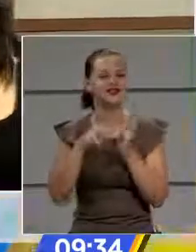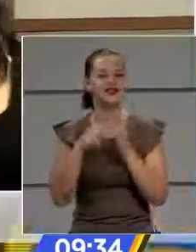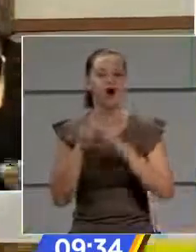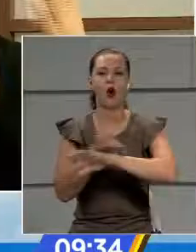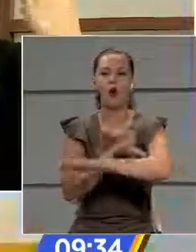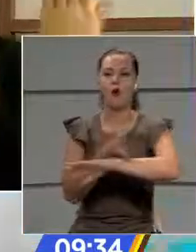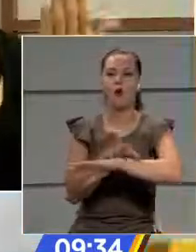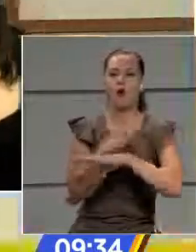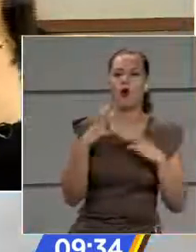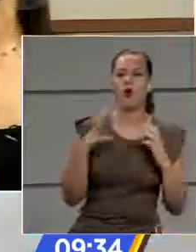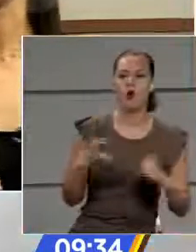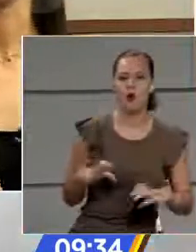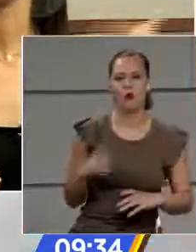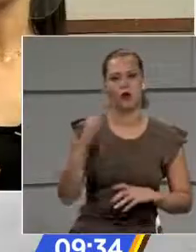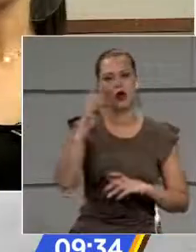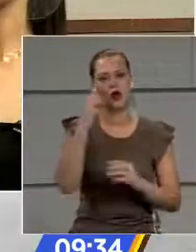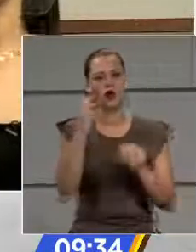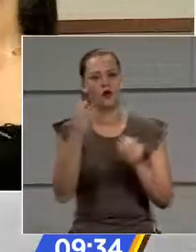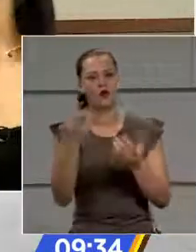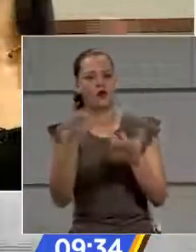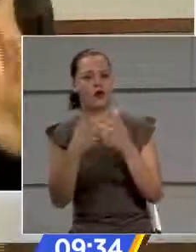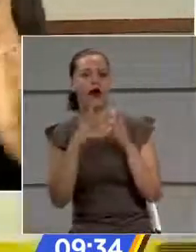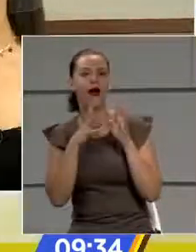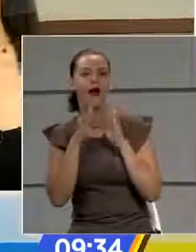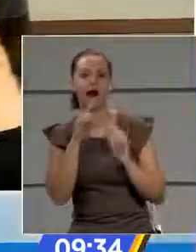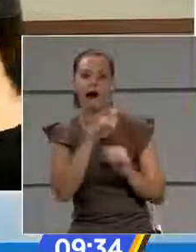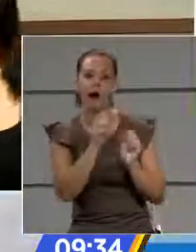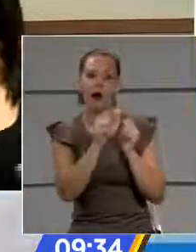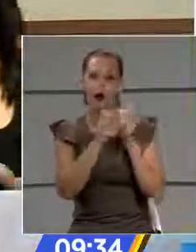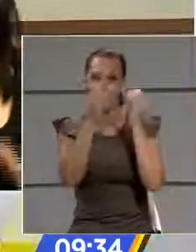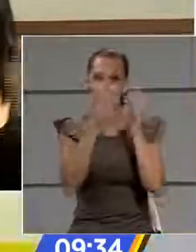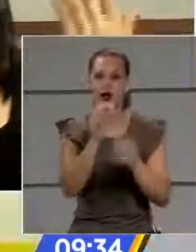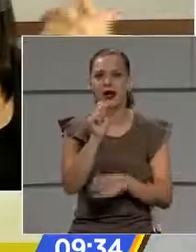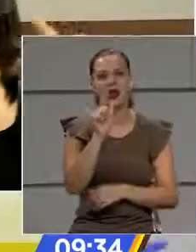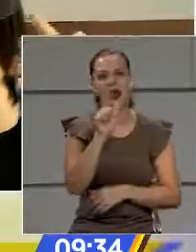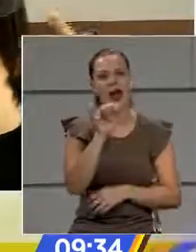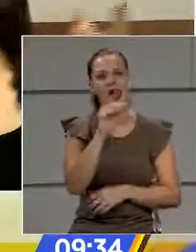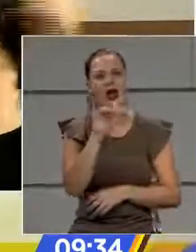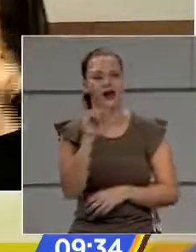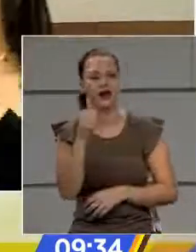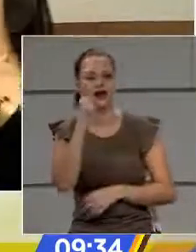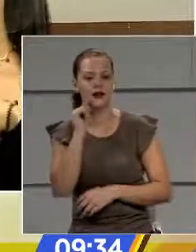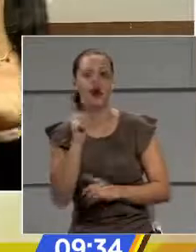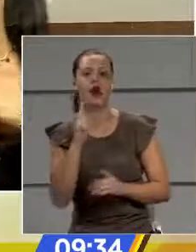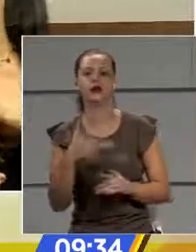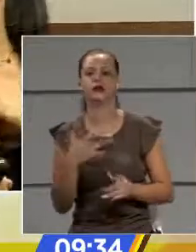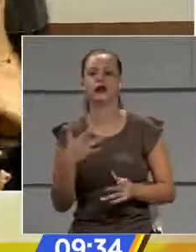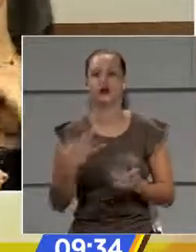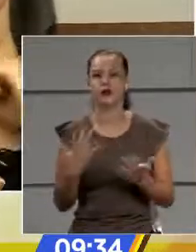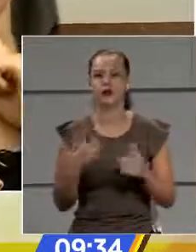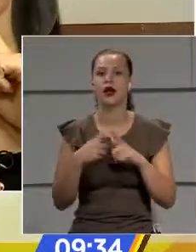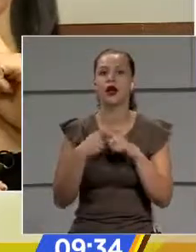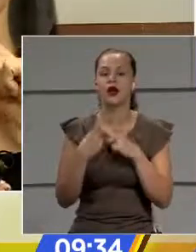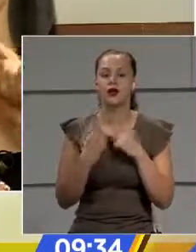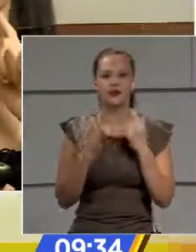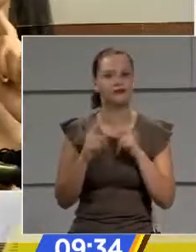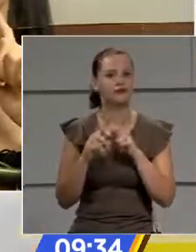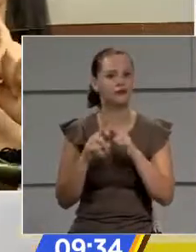cuerpo, también tiene mucho que ver con lo que estuvieron hablando, por cierto, con la niña Lady ayer, que eran los sentidos, ¿de acuerdo? Entonces vamos a